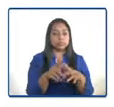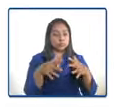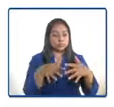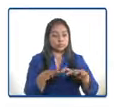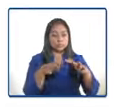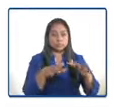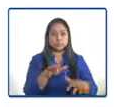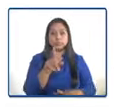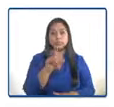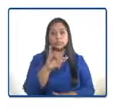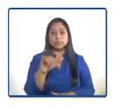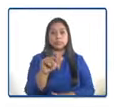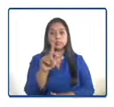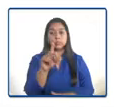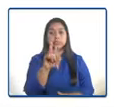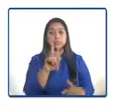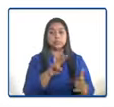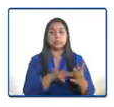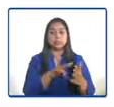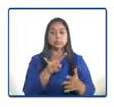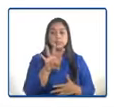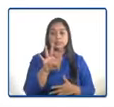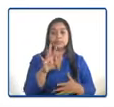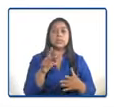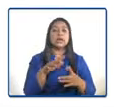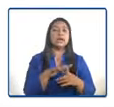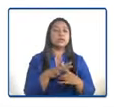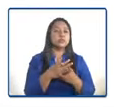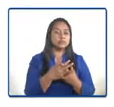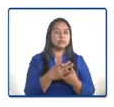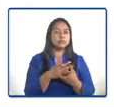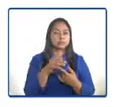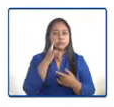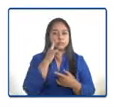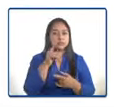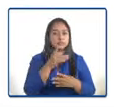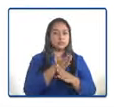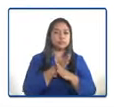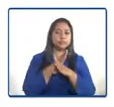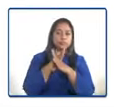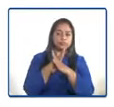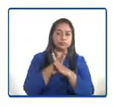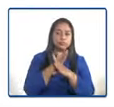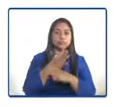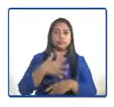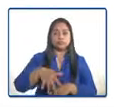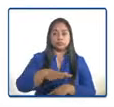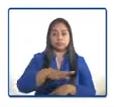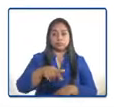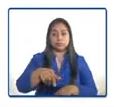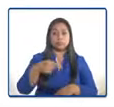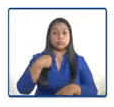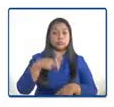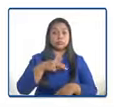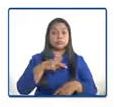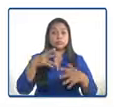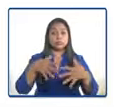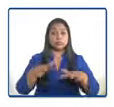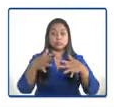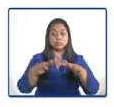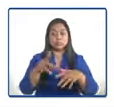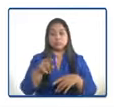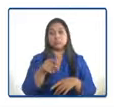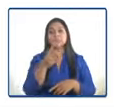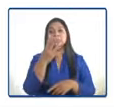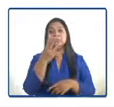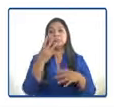1 de julio de 2004, la situación de protección en nuestras instalaciones portuarias, las cuales son 3